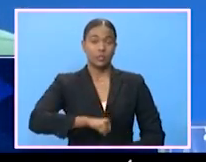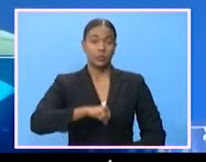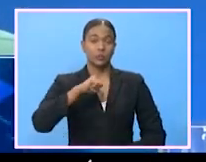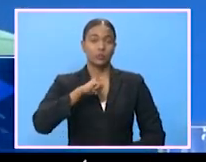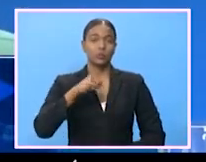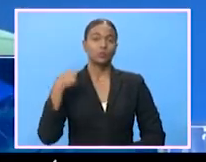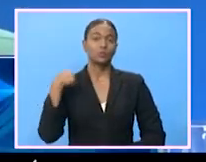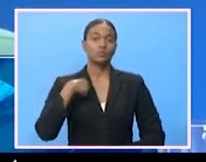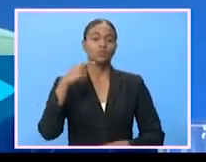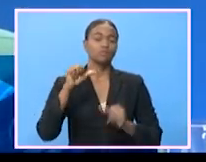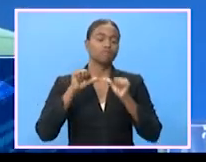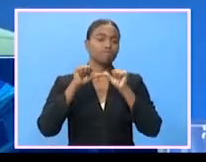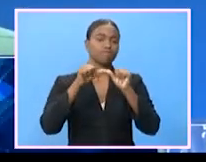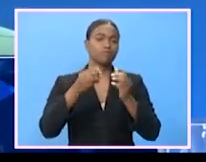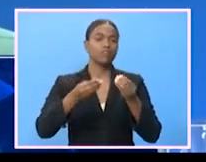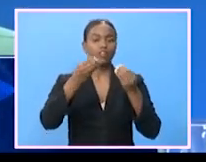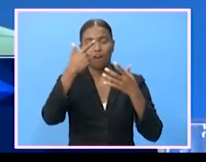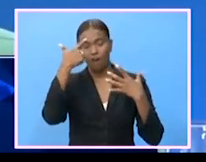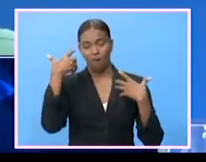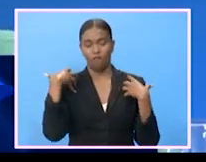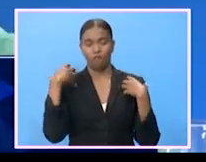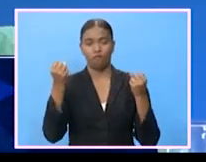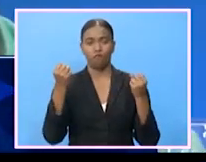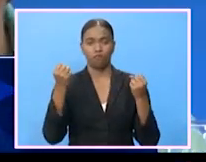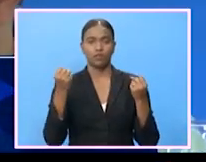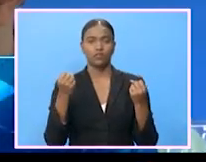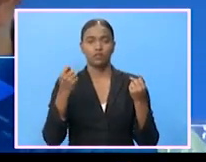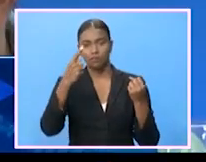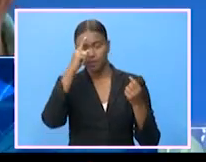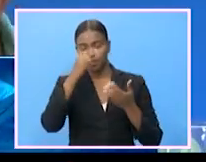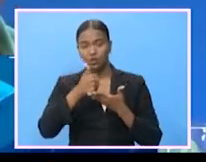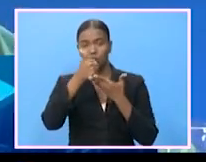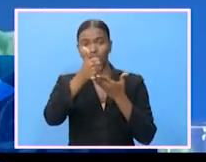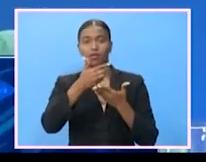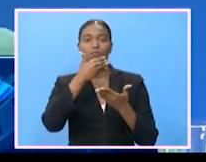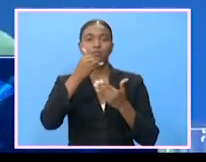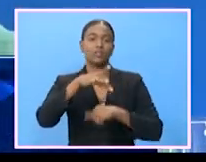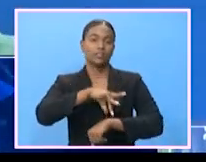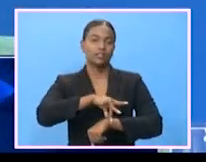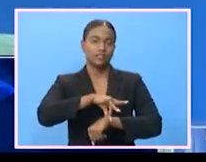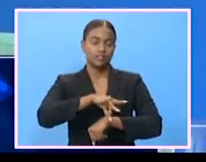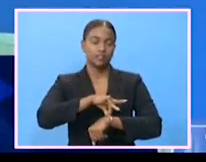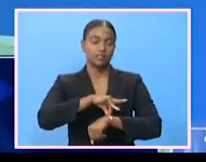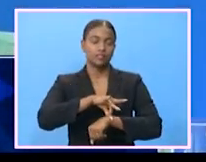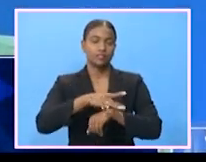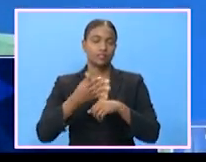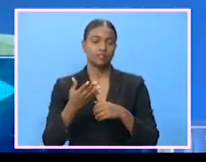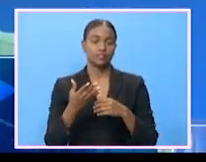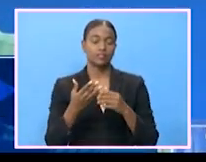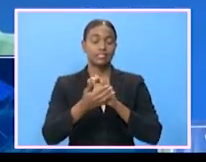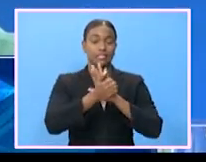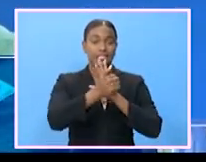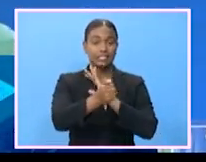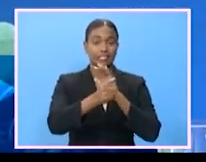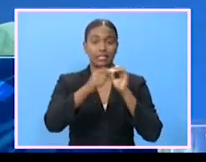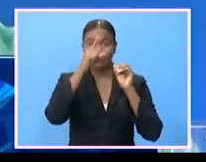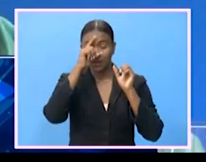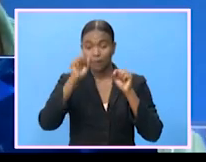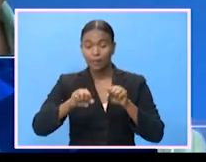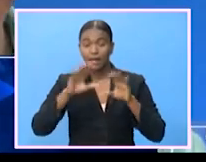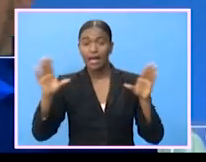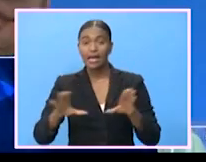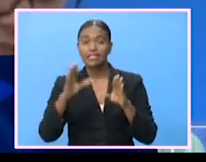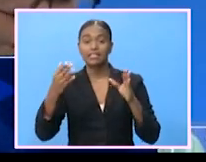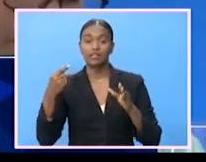sigamos fortaleciendo el arte de cultivar la tierra, el arte de hacer arte de